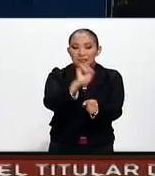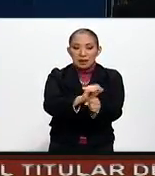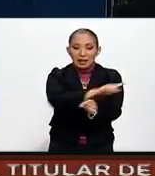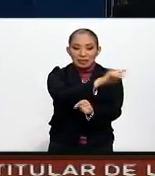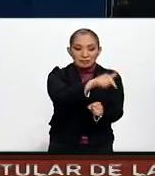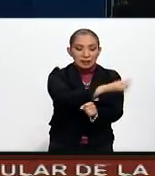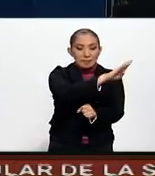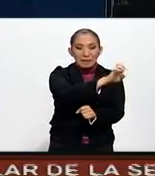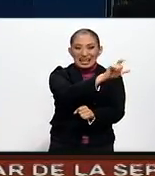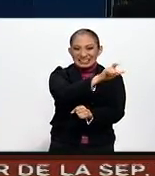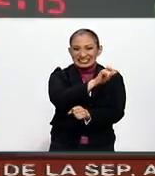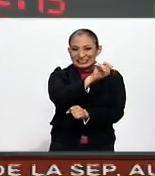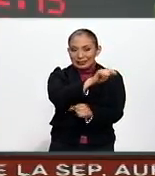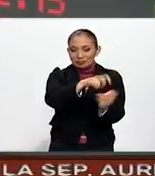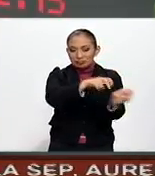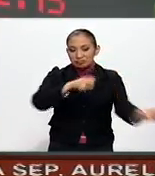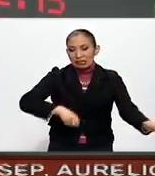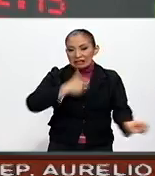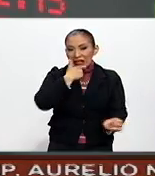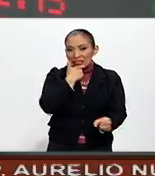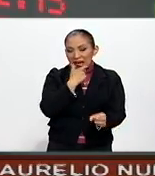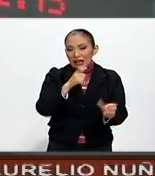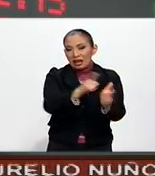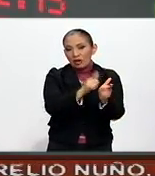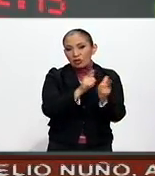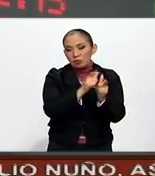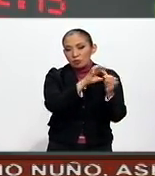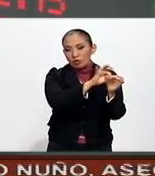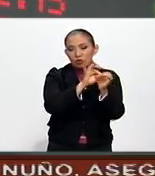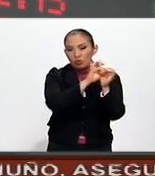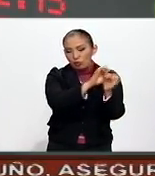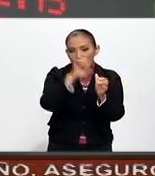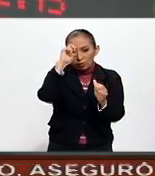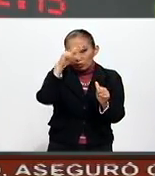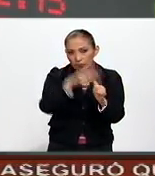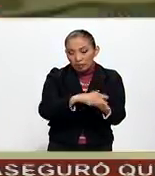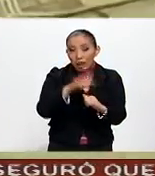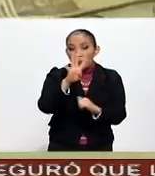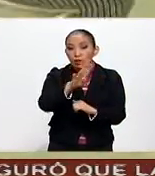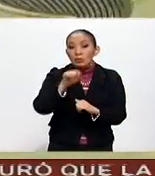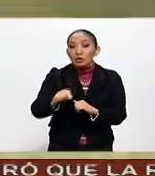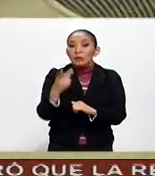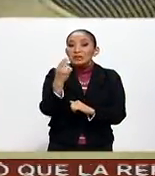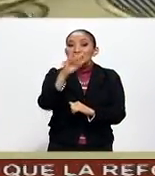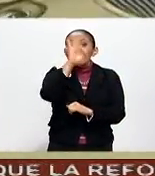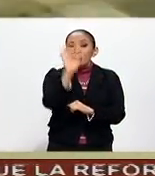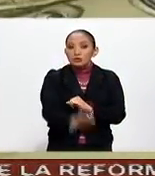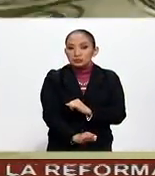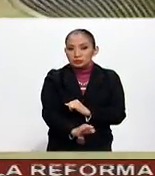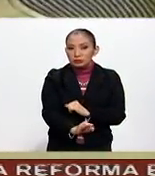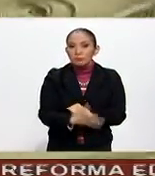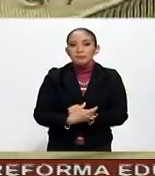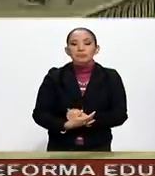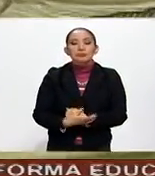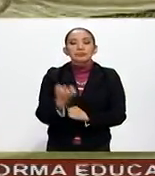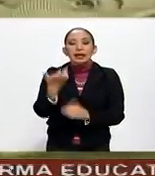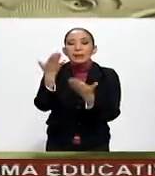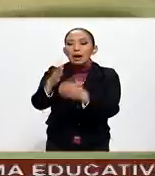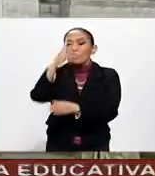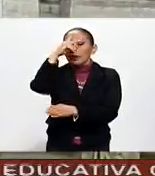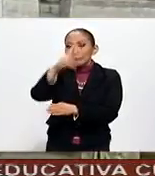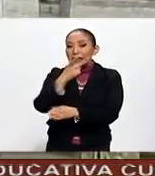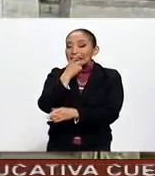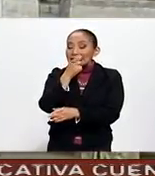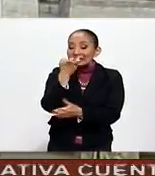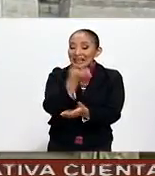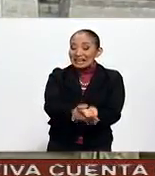después del Brexit, de la salida de la Gran Bretaña del Reino Unido, para dejarla en 4.25%. El Banco de México